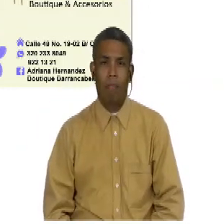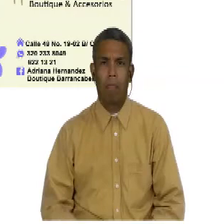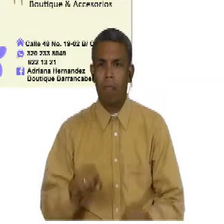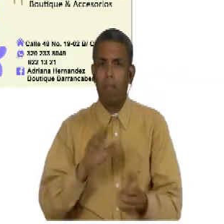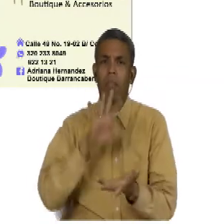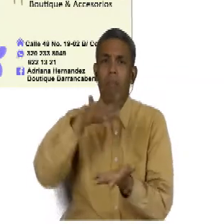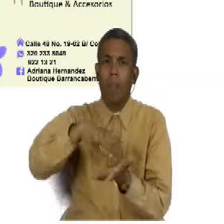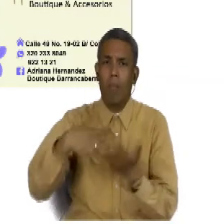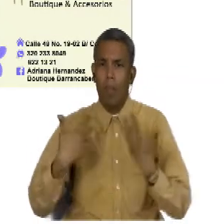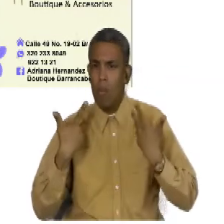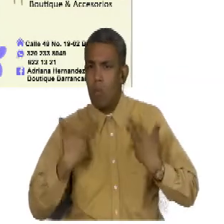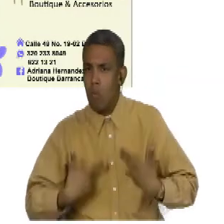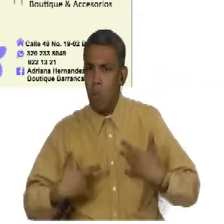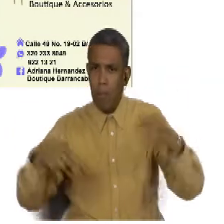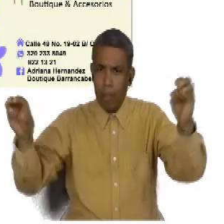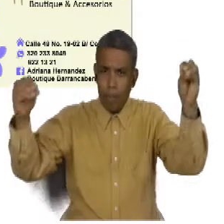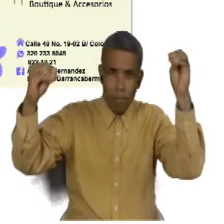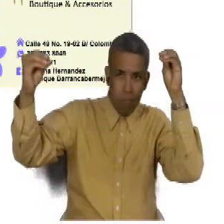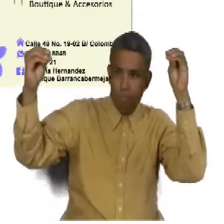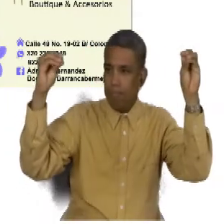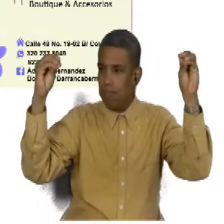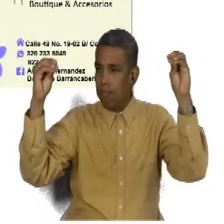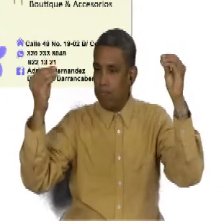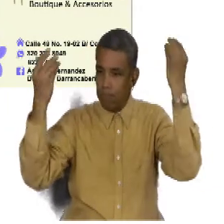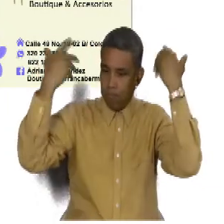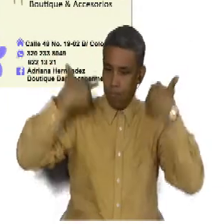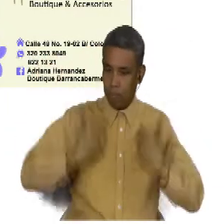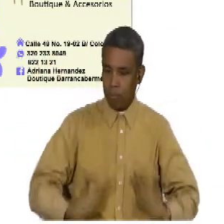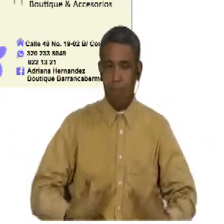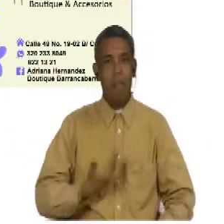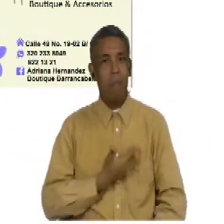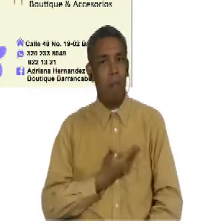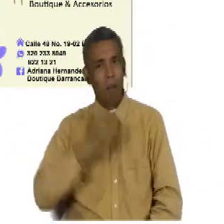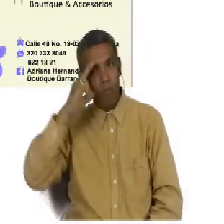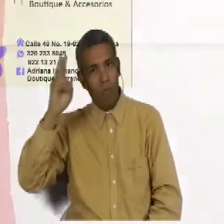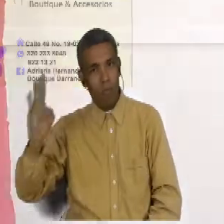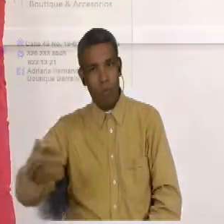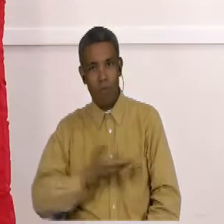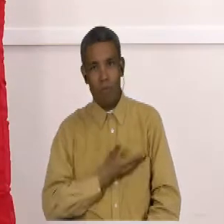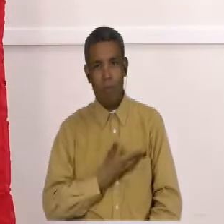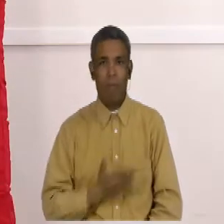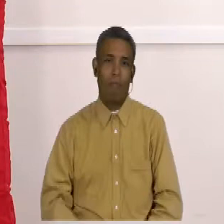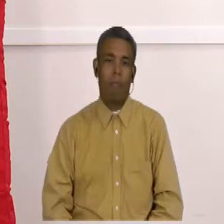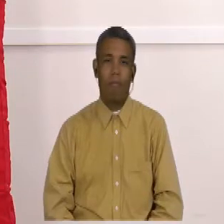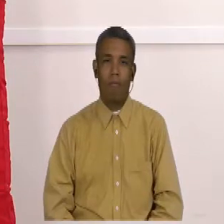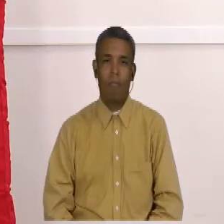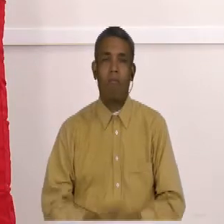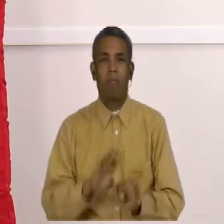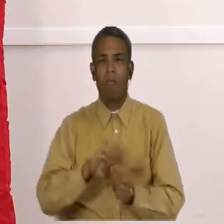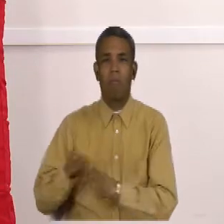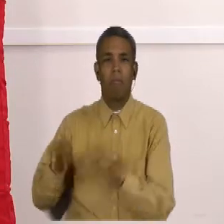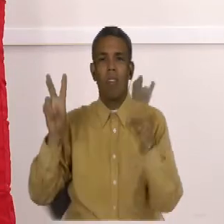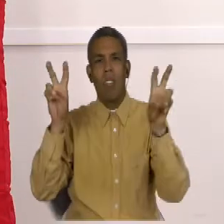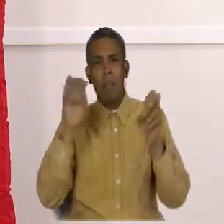prendas para que ustedes puedan lucir siempre hermosas y consentir a mamá en el mes de las madres. Bueno, doctor, continuamos con el tema del